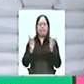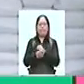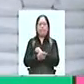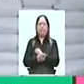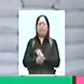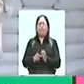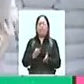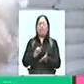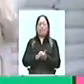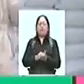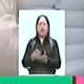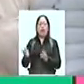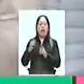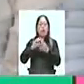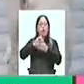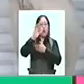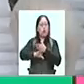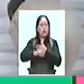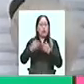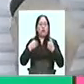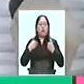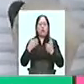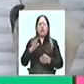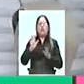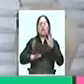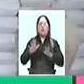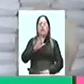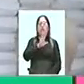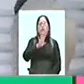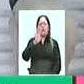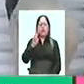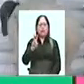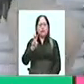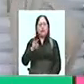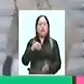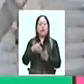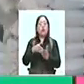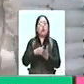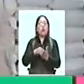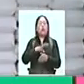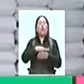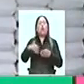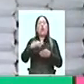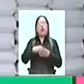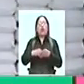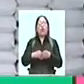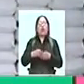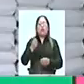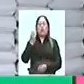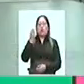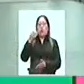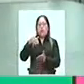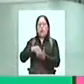la carne. Hasta el mes de octubre habíamos exportado ya 52 millones de dólares, esa es la buena noticia para el país. 12.000